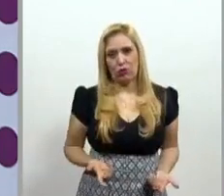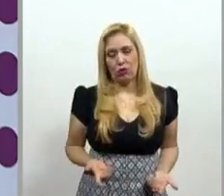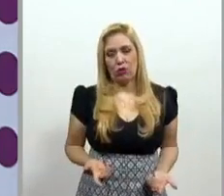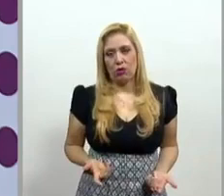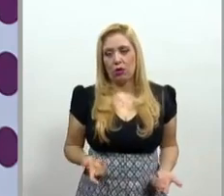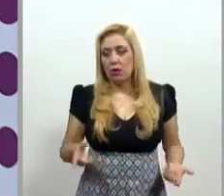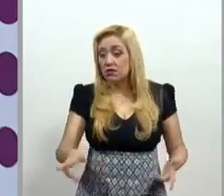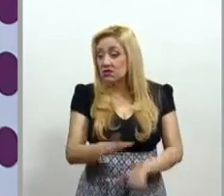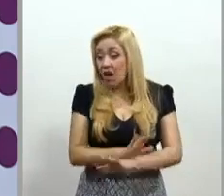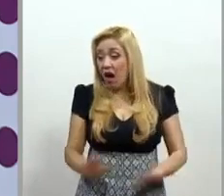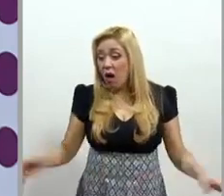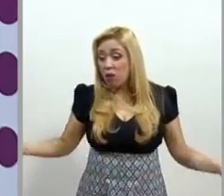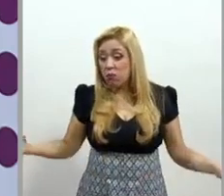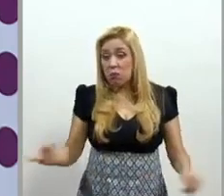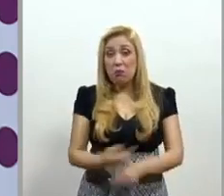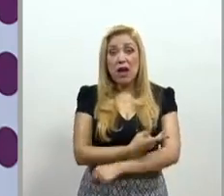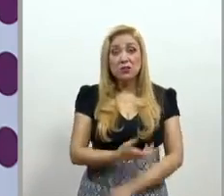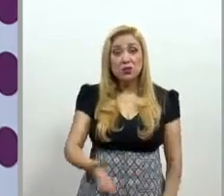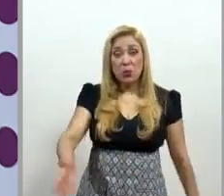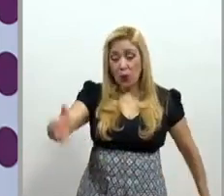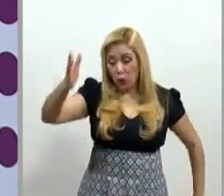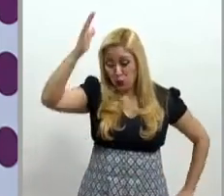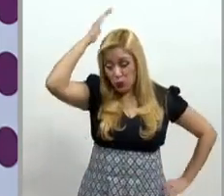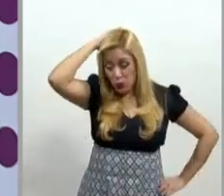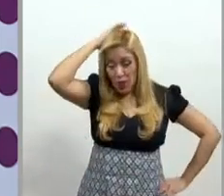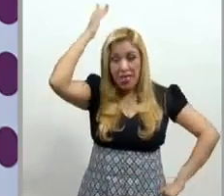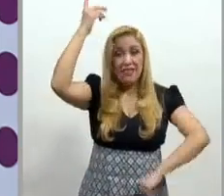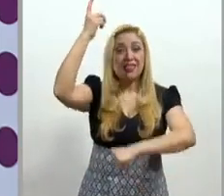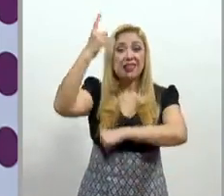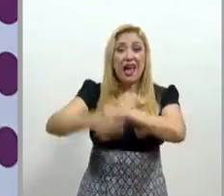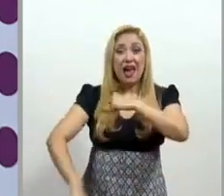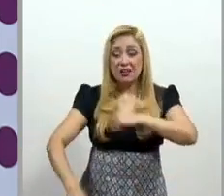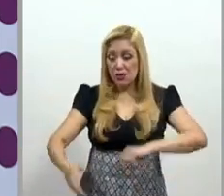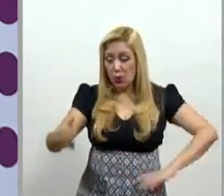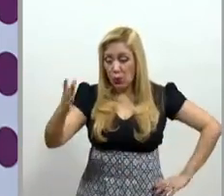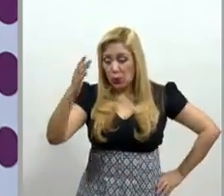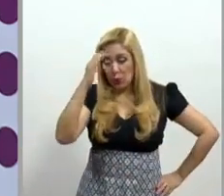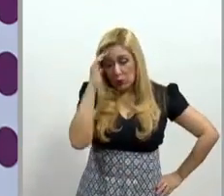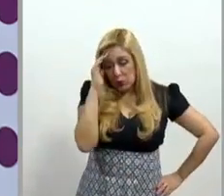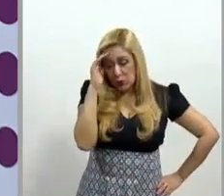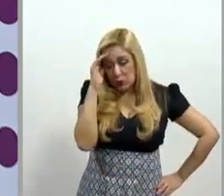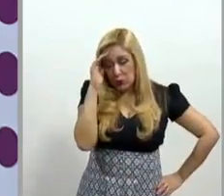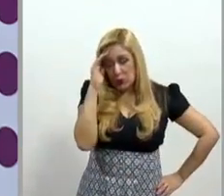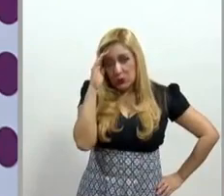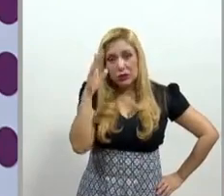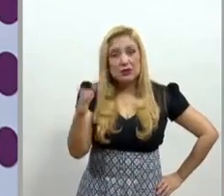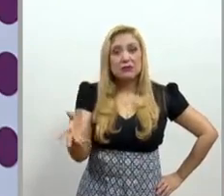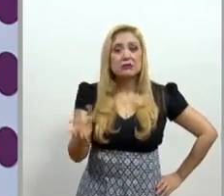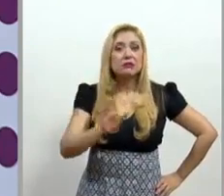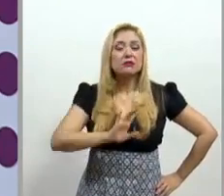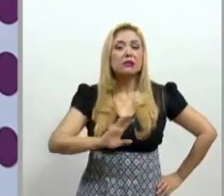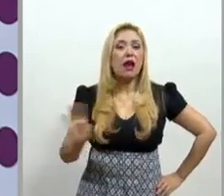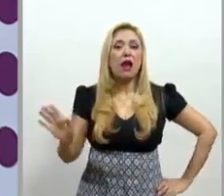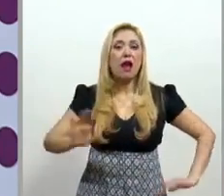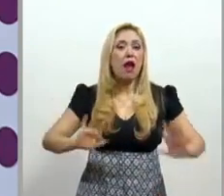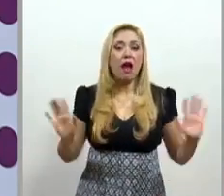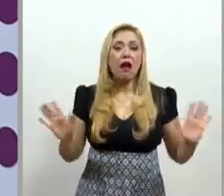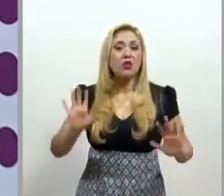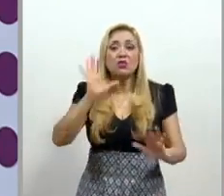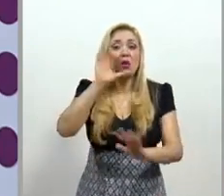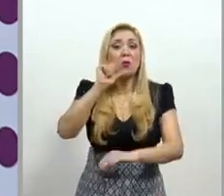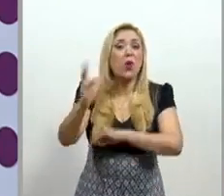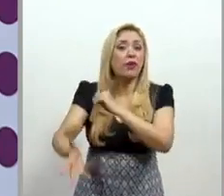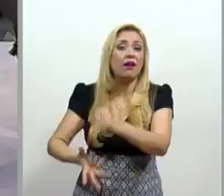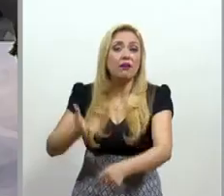decía David, una vez que hay escenarios en donde una vez que llegamos a ese daño ya es porque es una situación